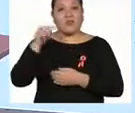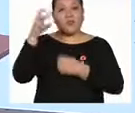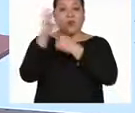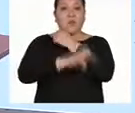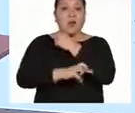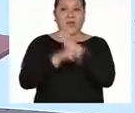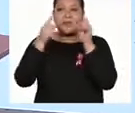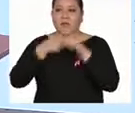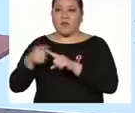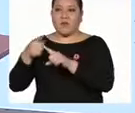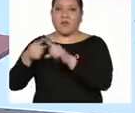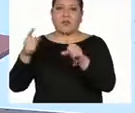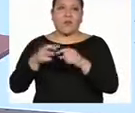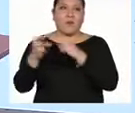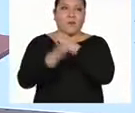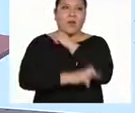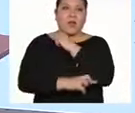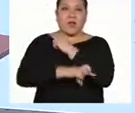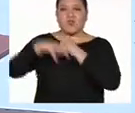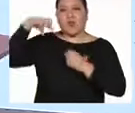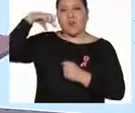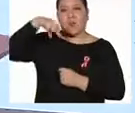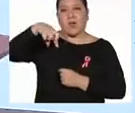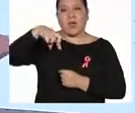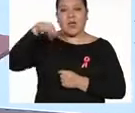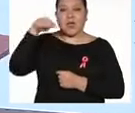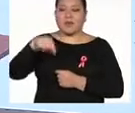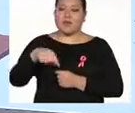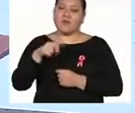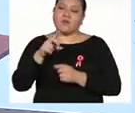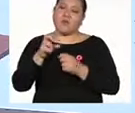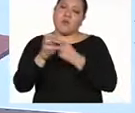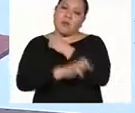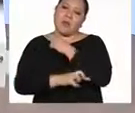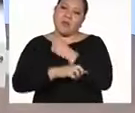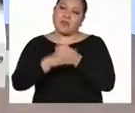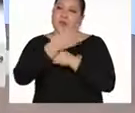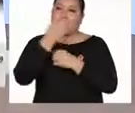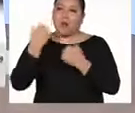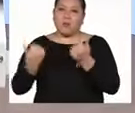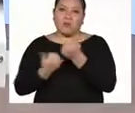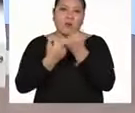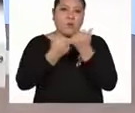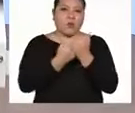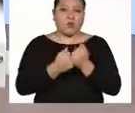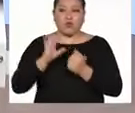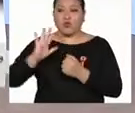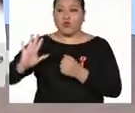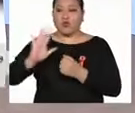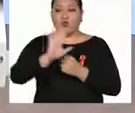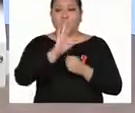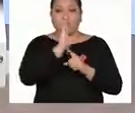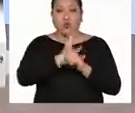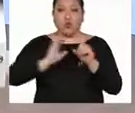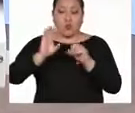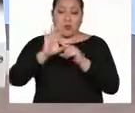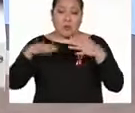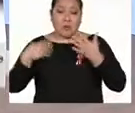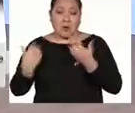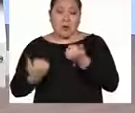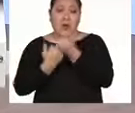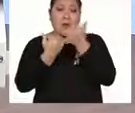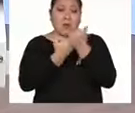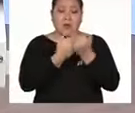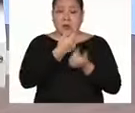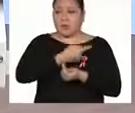tan diverso, país con P, debería ser un lugar más cooperativo. Sus culturas podrían incluso apoyarse unas